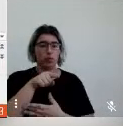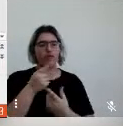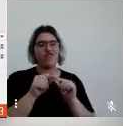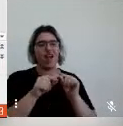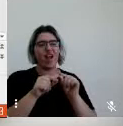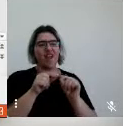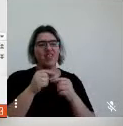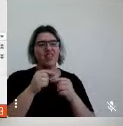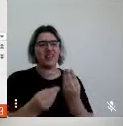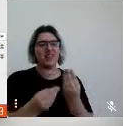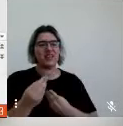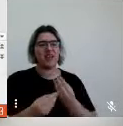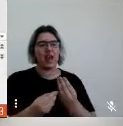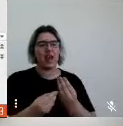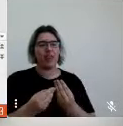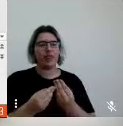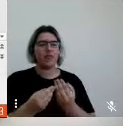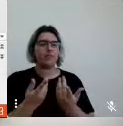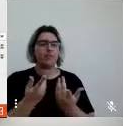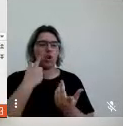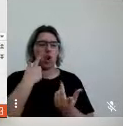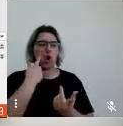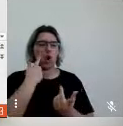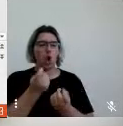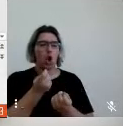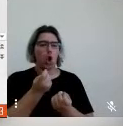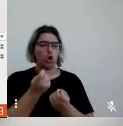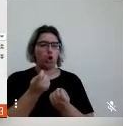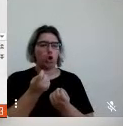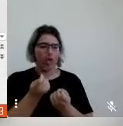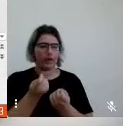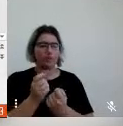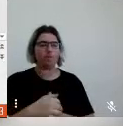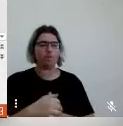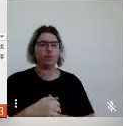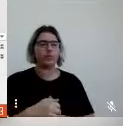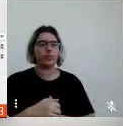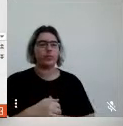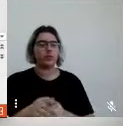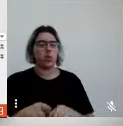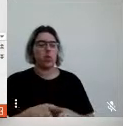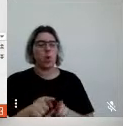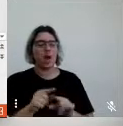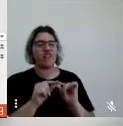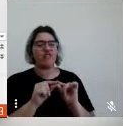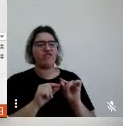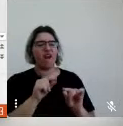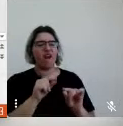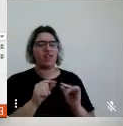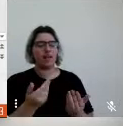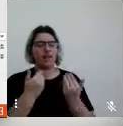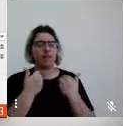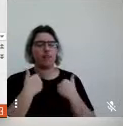metabolizar los nutrientes. Entonces, son las responsables de la degradación de